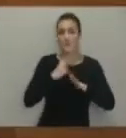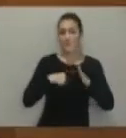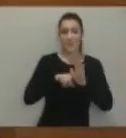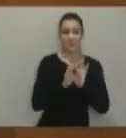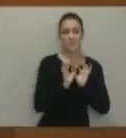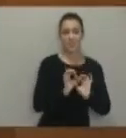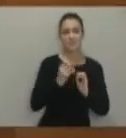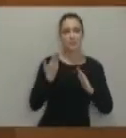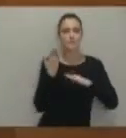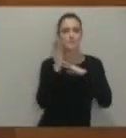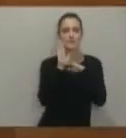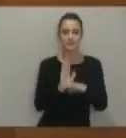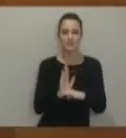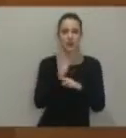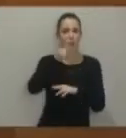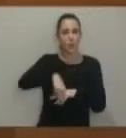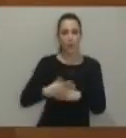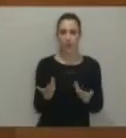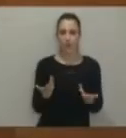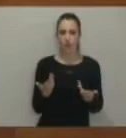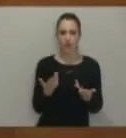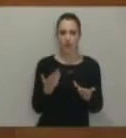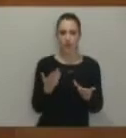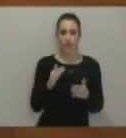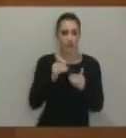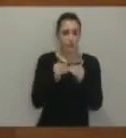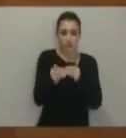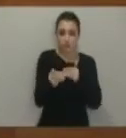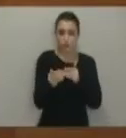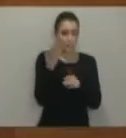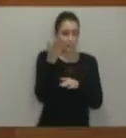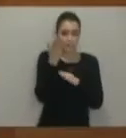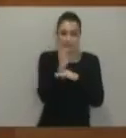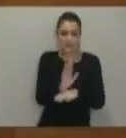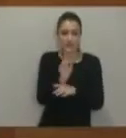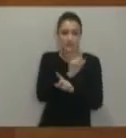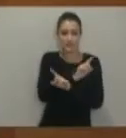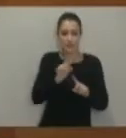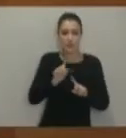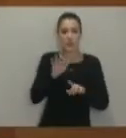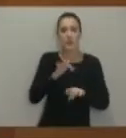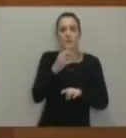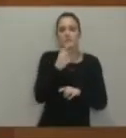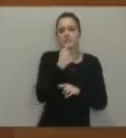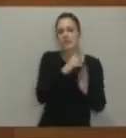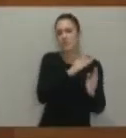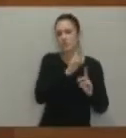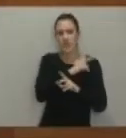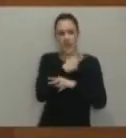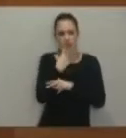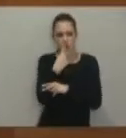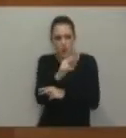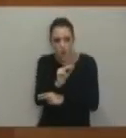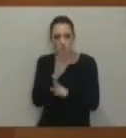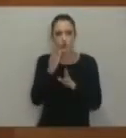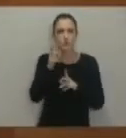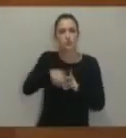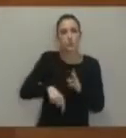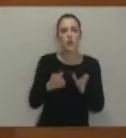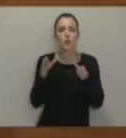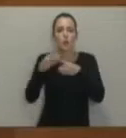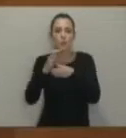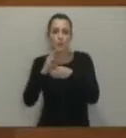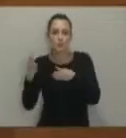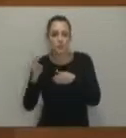tienen intención de presentar y que rechazaron a las primeras de cambio con la inestimable colaboración del Partido Popular cuando se puso encima de la